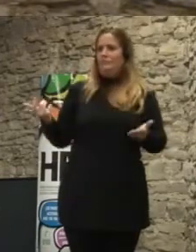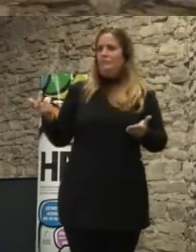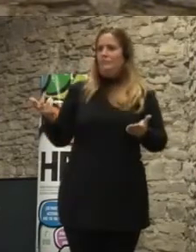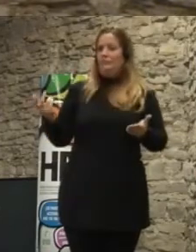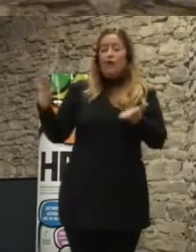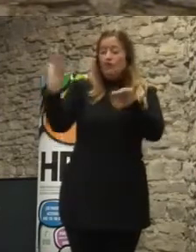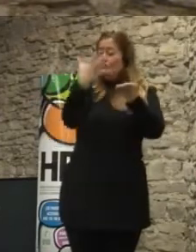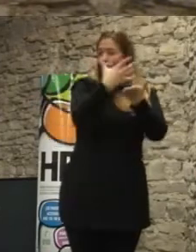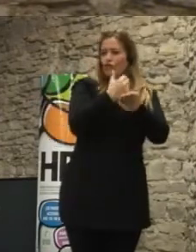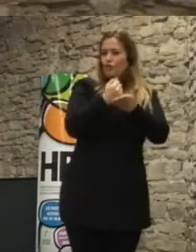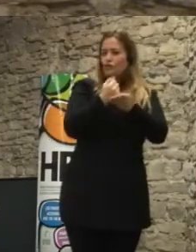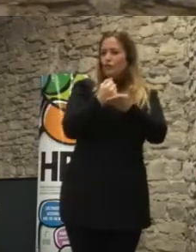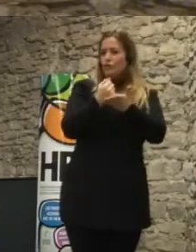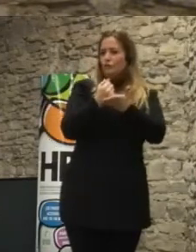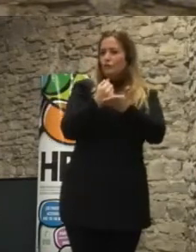Forman parte